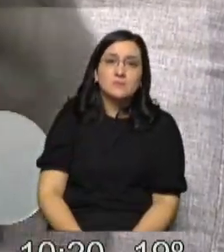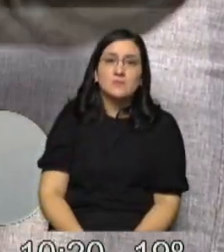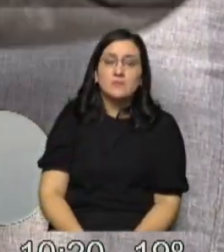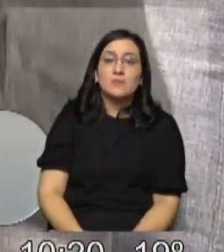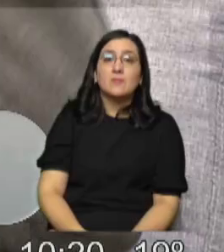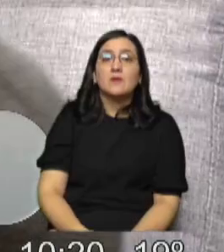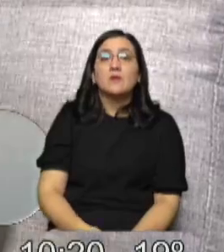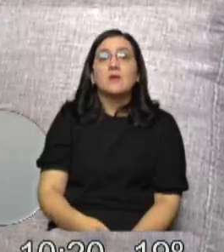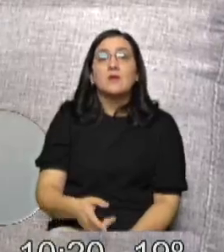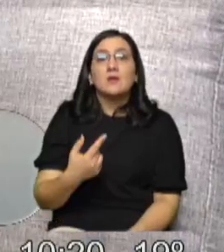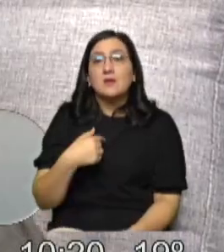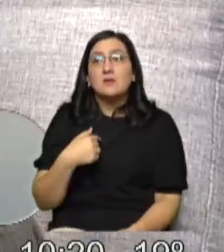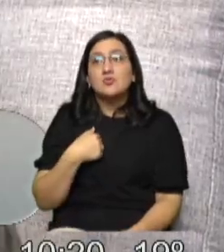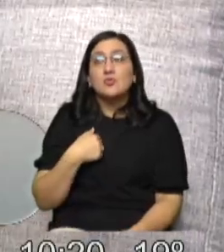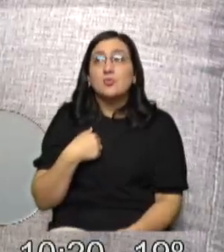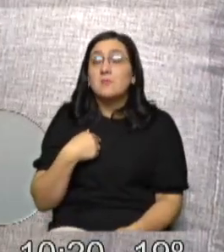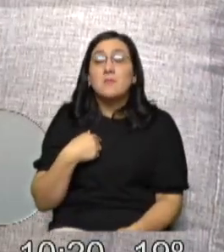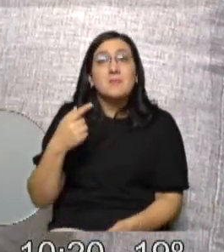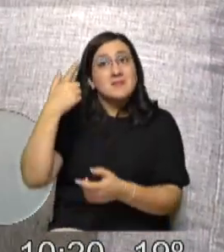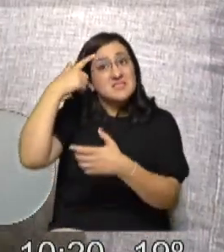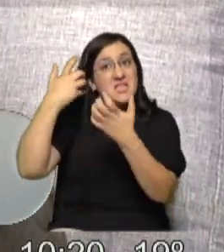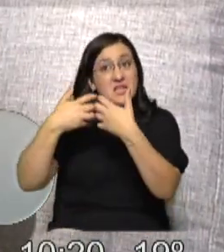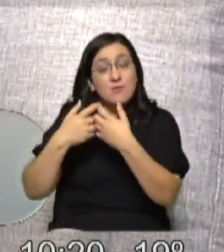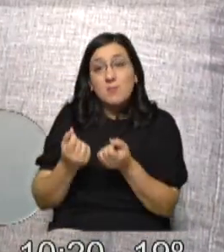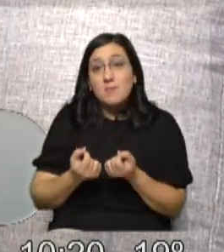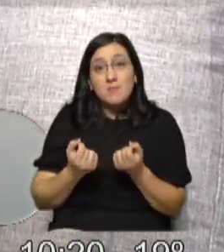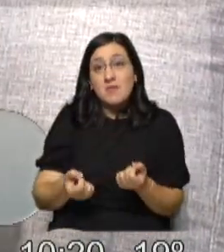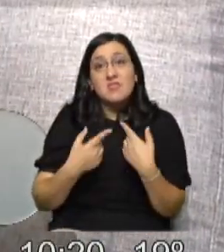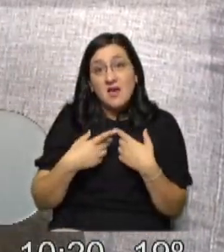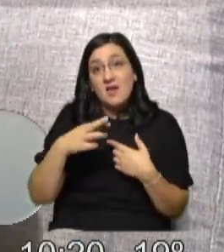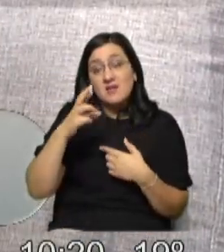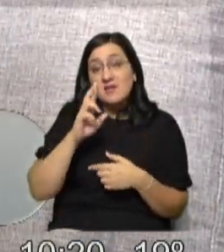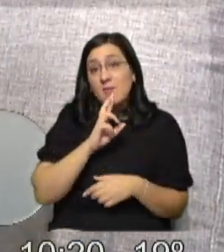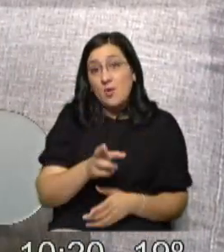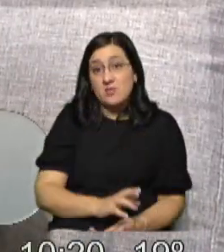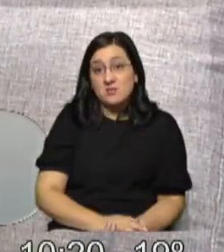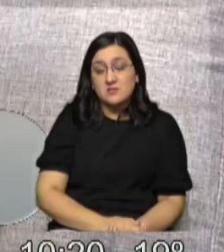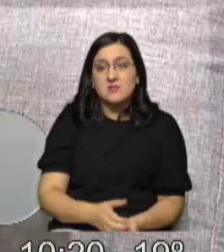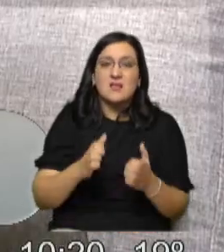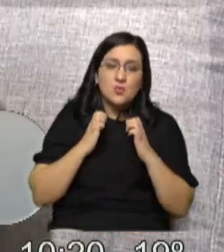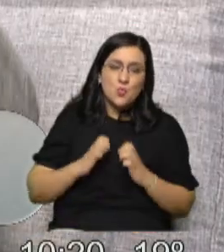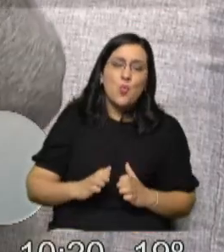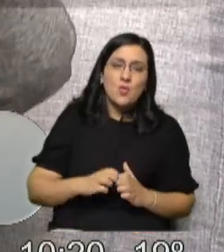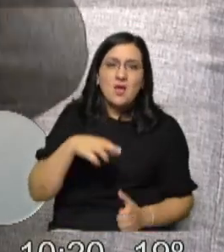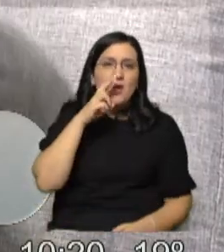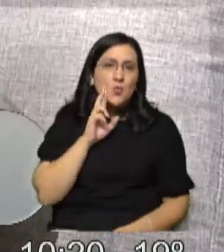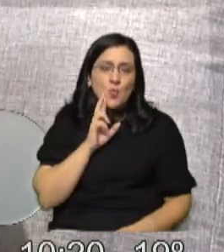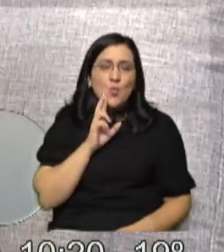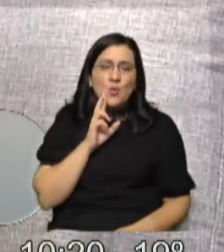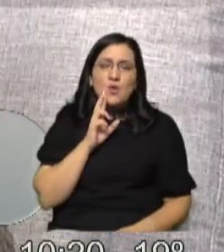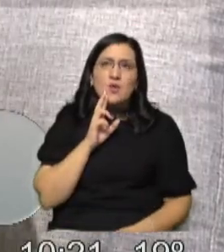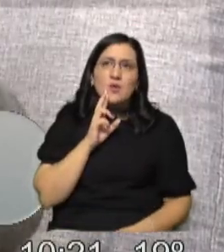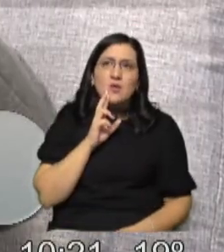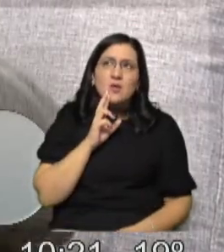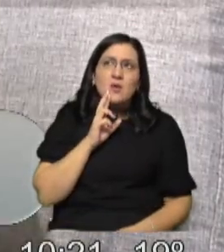ego, que una y otra vez me trae respuestas de memorias emocionales, descargas emocionales, actitudes, palabras, maneras de